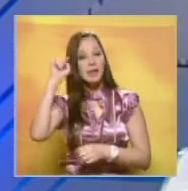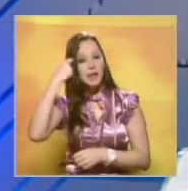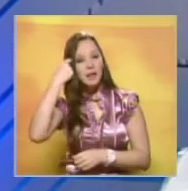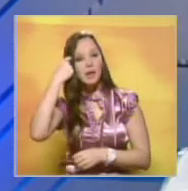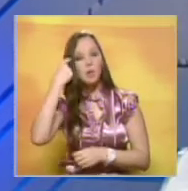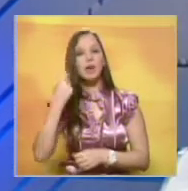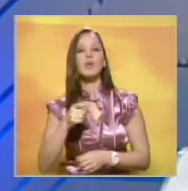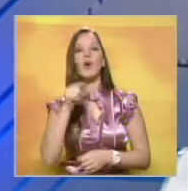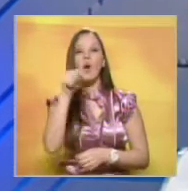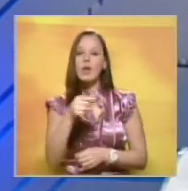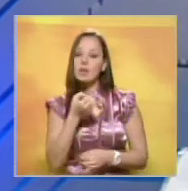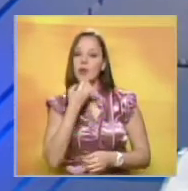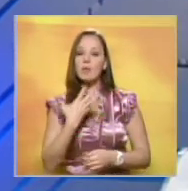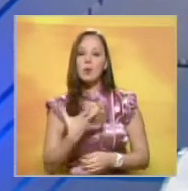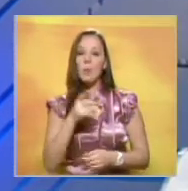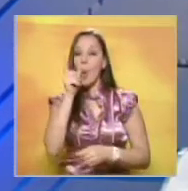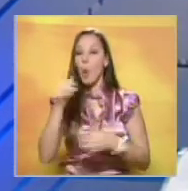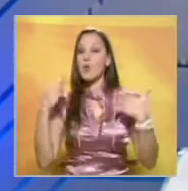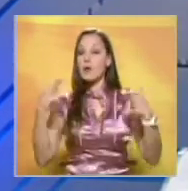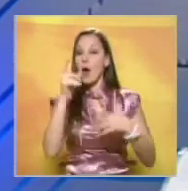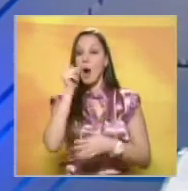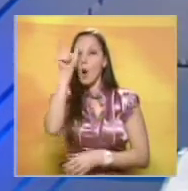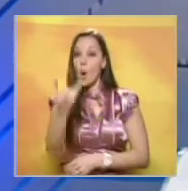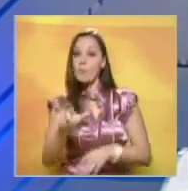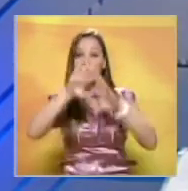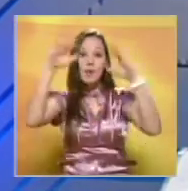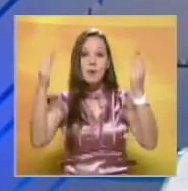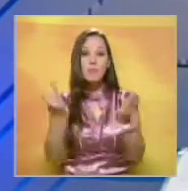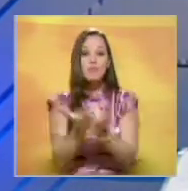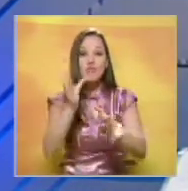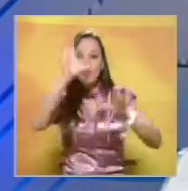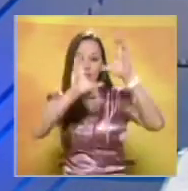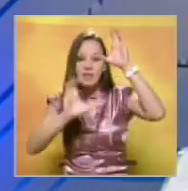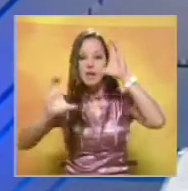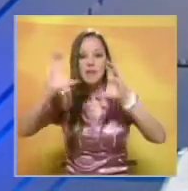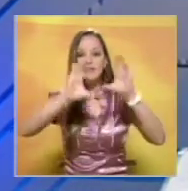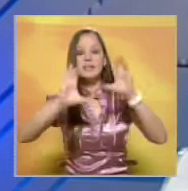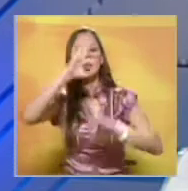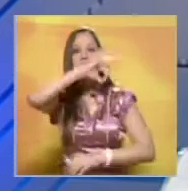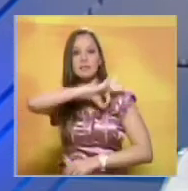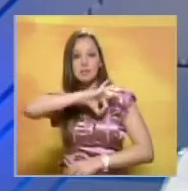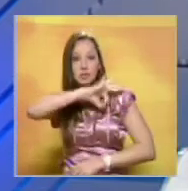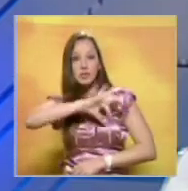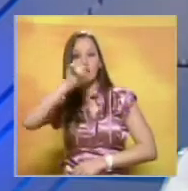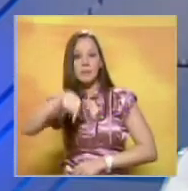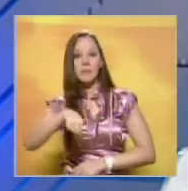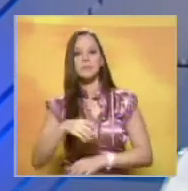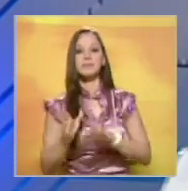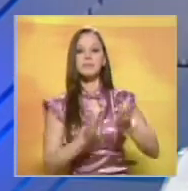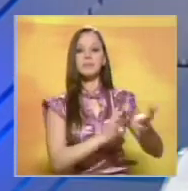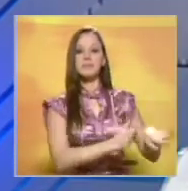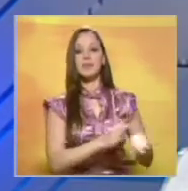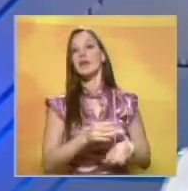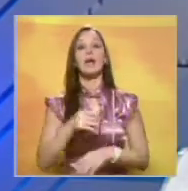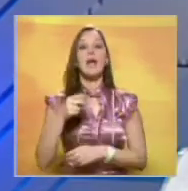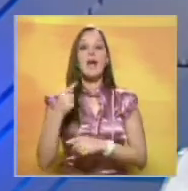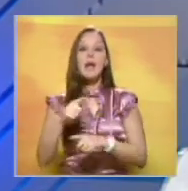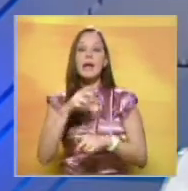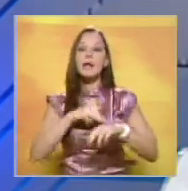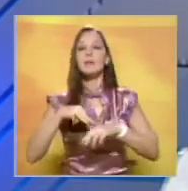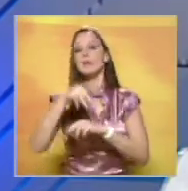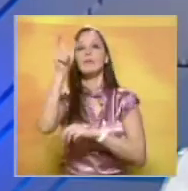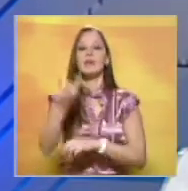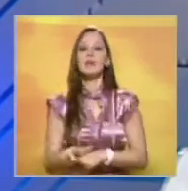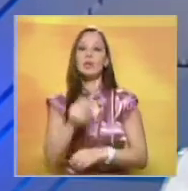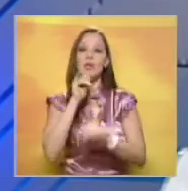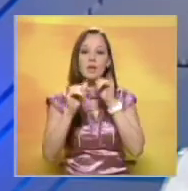merecido recuerdo para un gran hombre del mundo de la ciencia, del mundo social. Pasamos a otras informaciones. El ministro de Interior, Justicia y Paz,